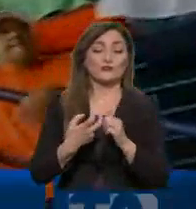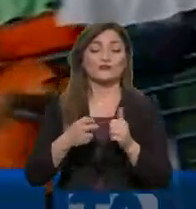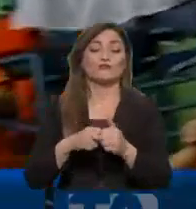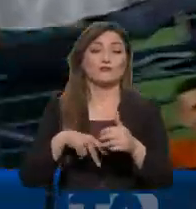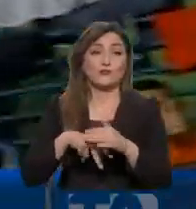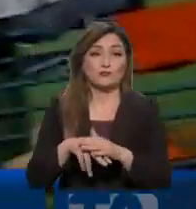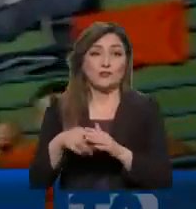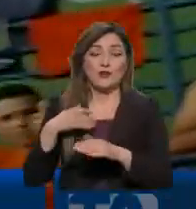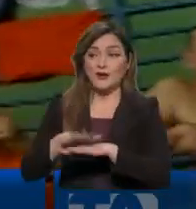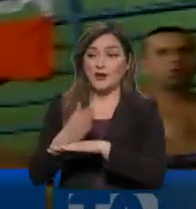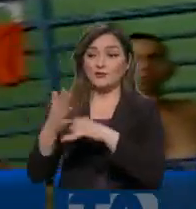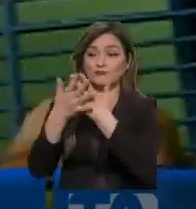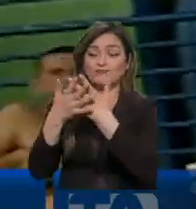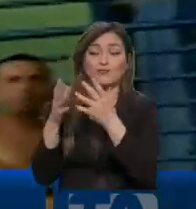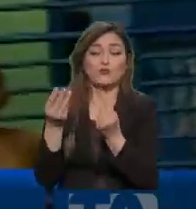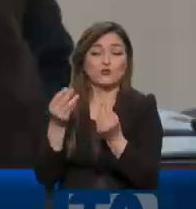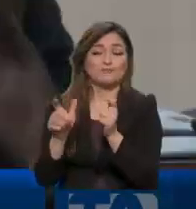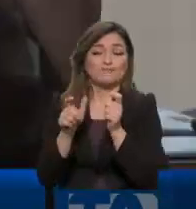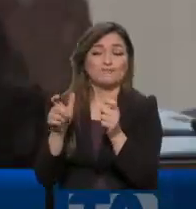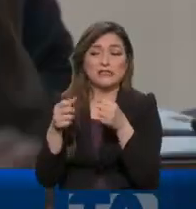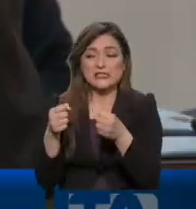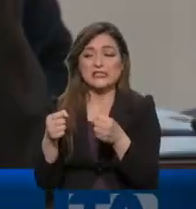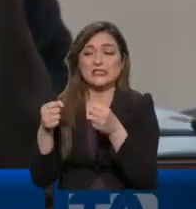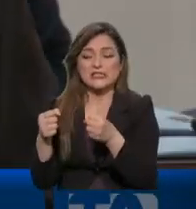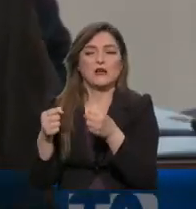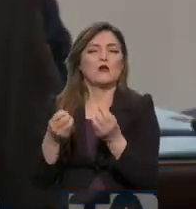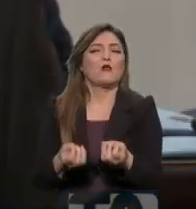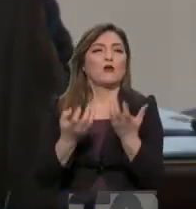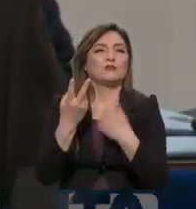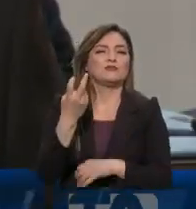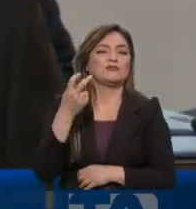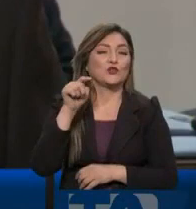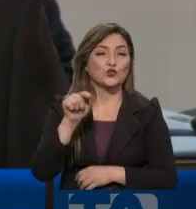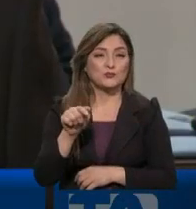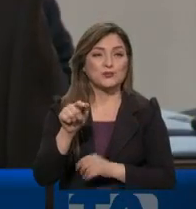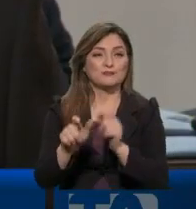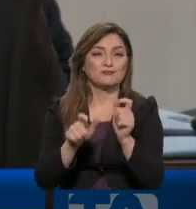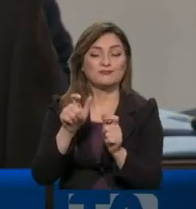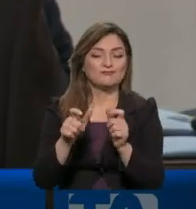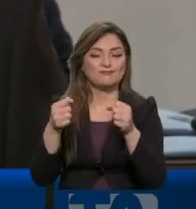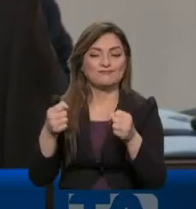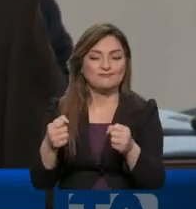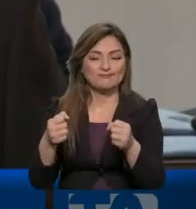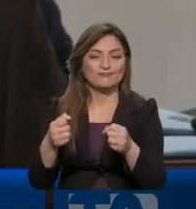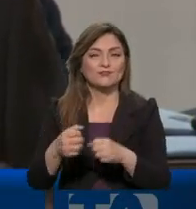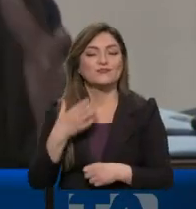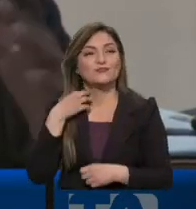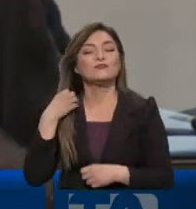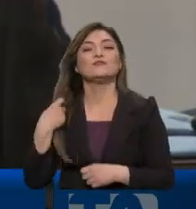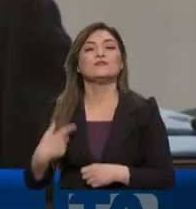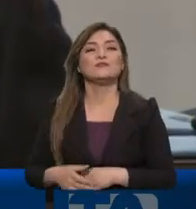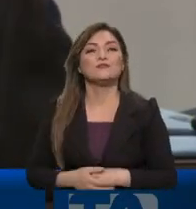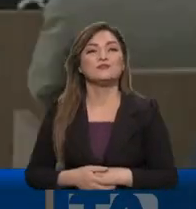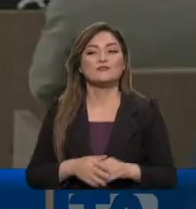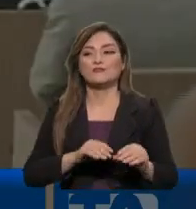derivan en hacinamiento. Tenemos un hacinamiento de alrededor de 12.000 personas privadas de la libertad. ¿Dónde